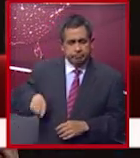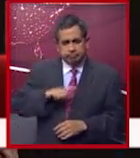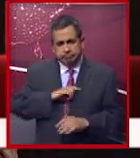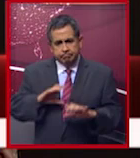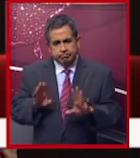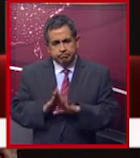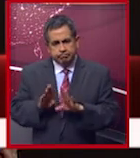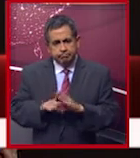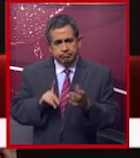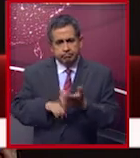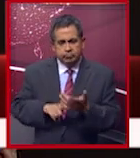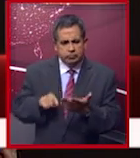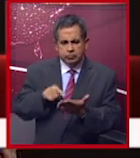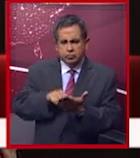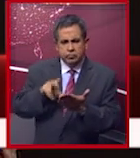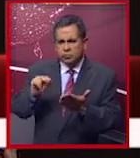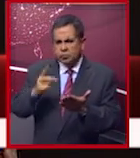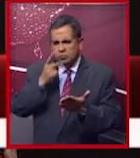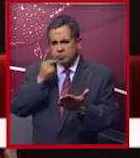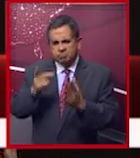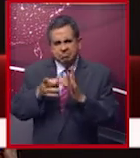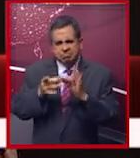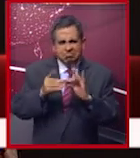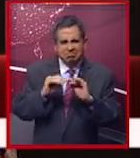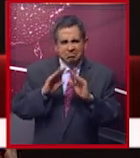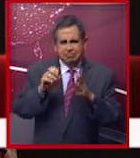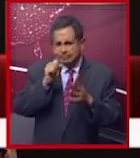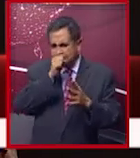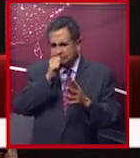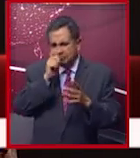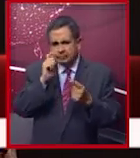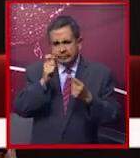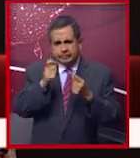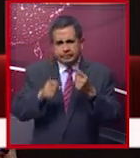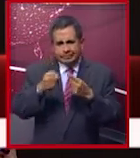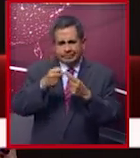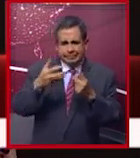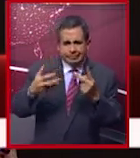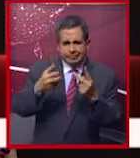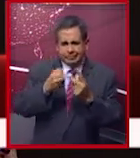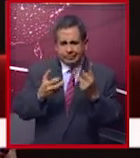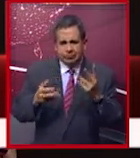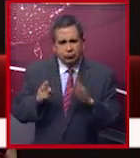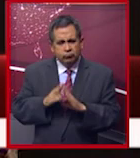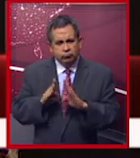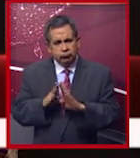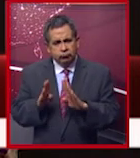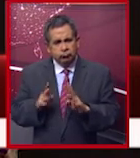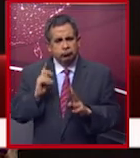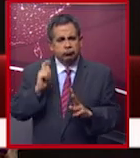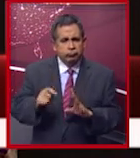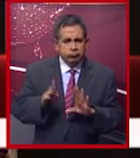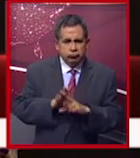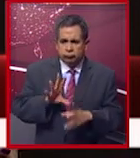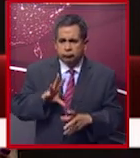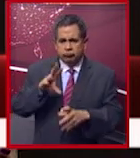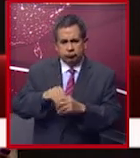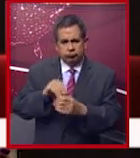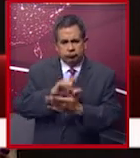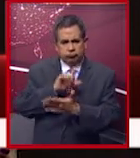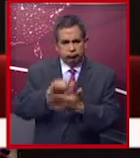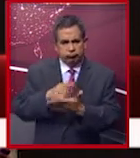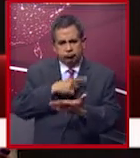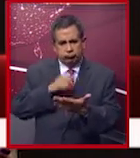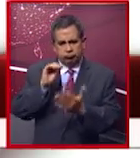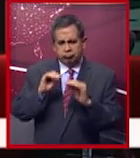Nación en ningún momento detalla, especifica, describe o interpreta el contenido que debe